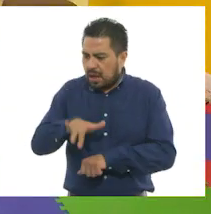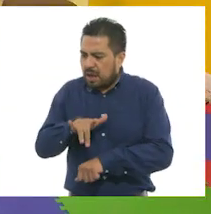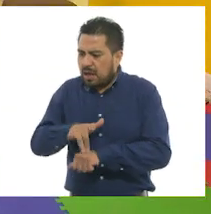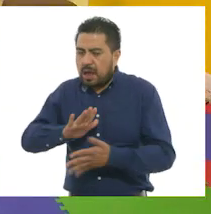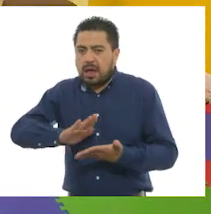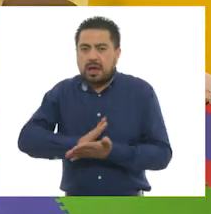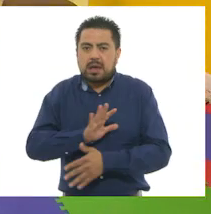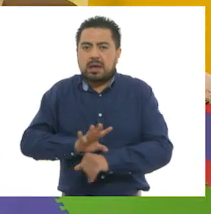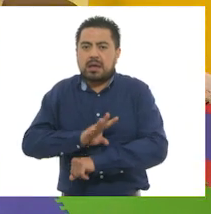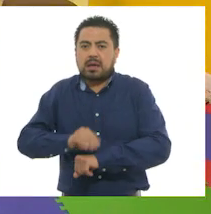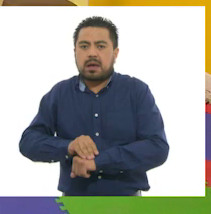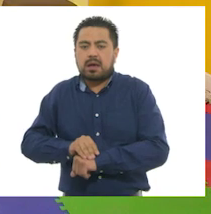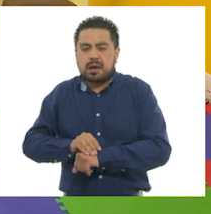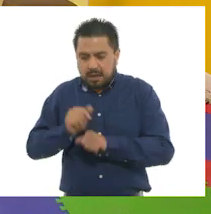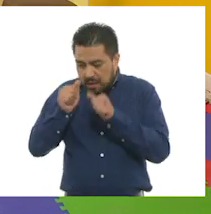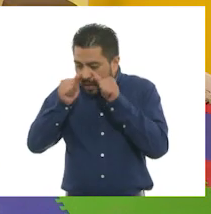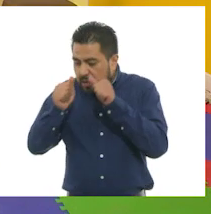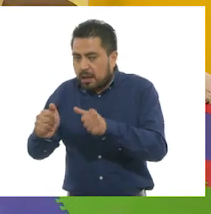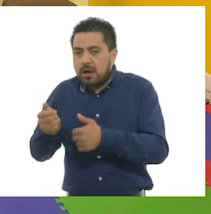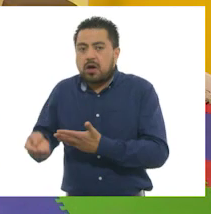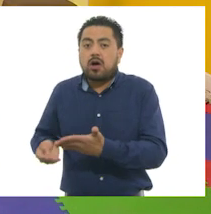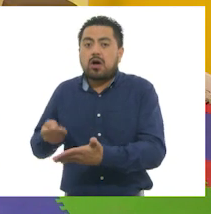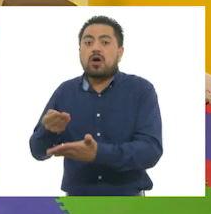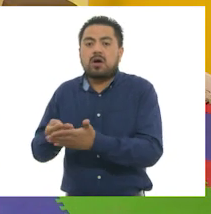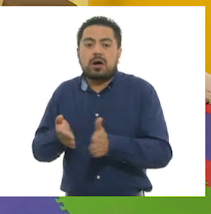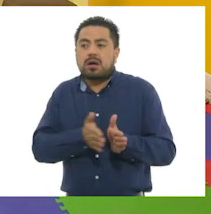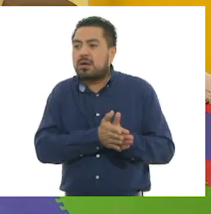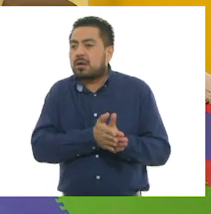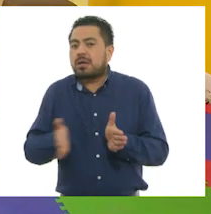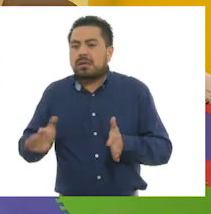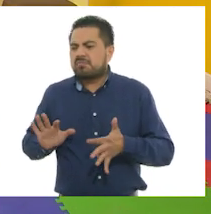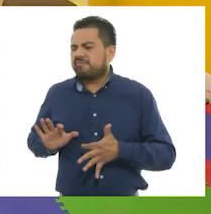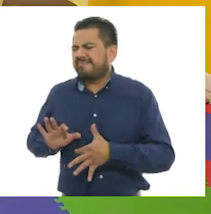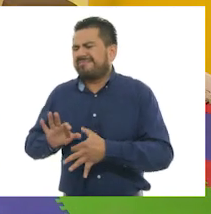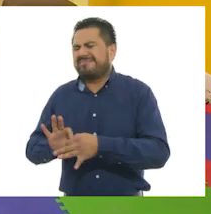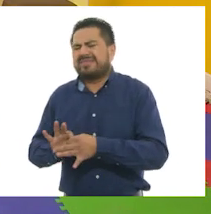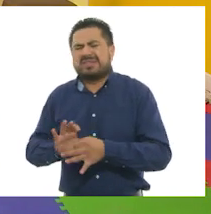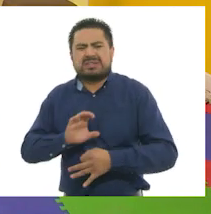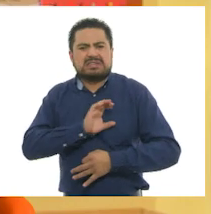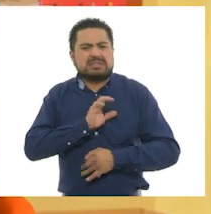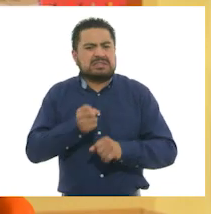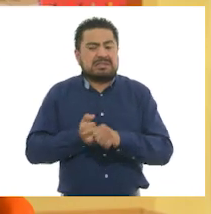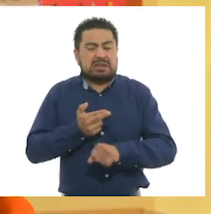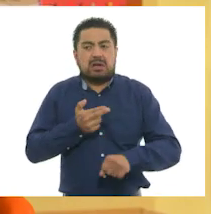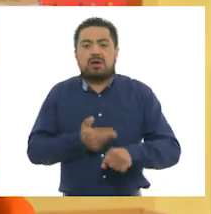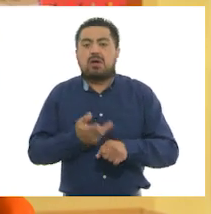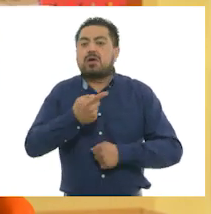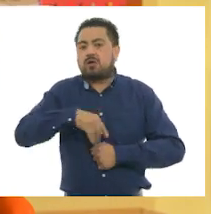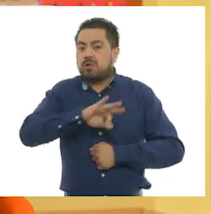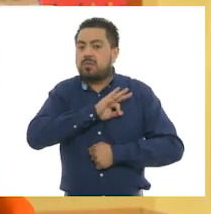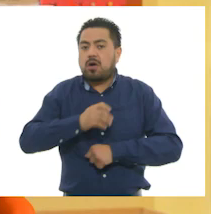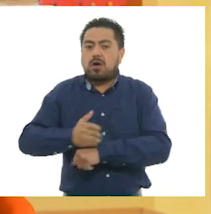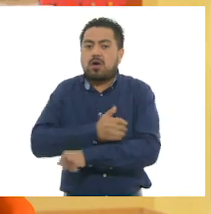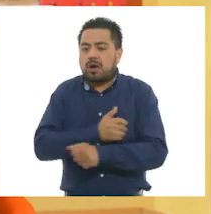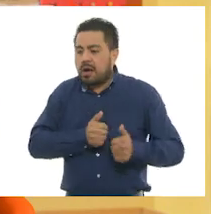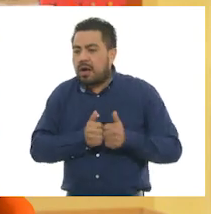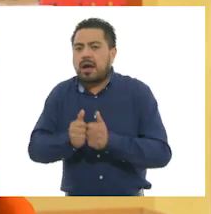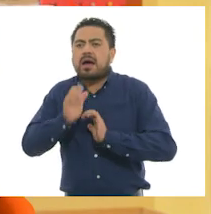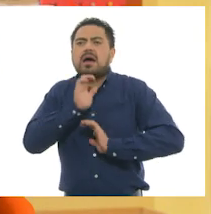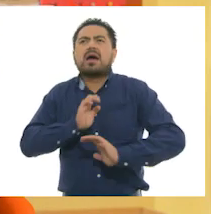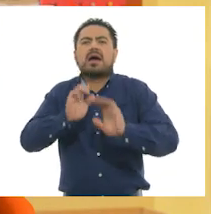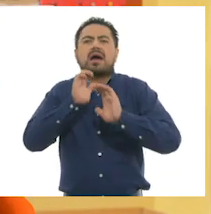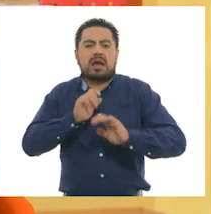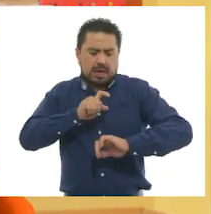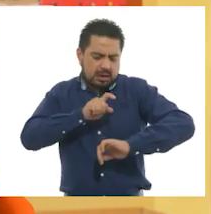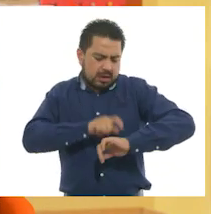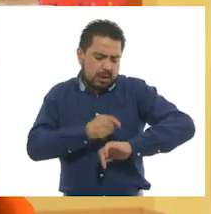además de permitirles aprender, ofrecerá momentos de vínculo, afecto y seguridad. Podemos acompañar con cantos la hora